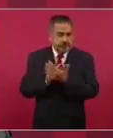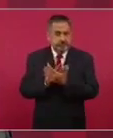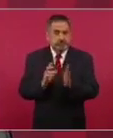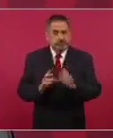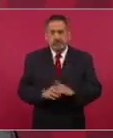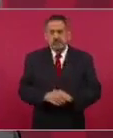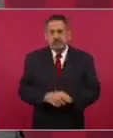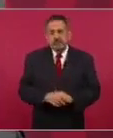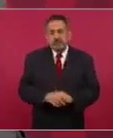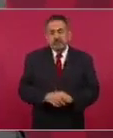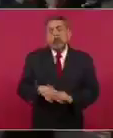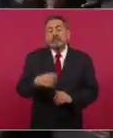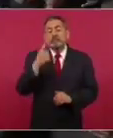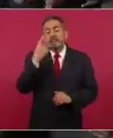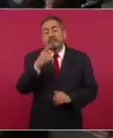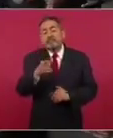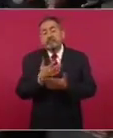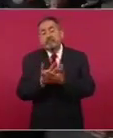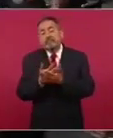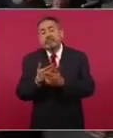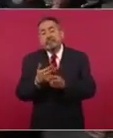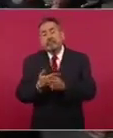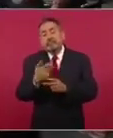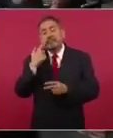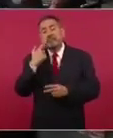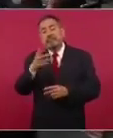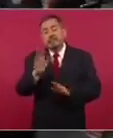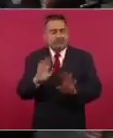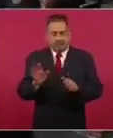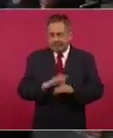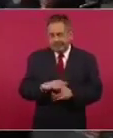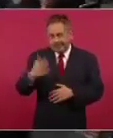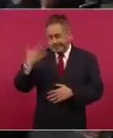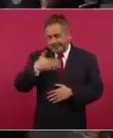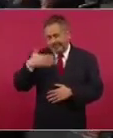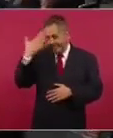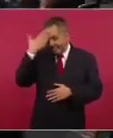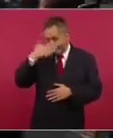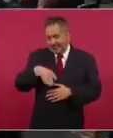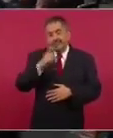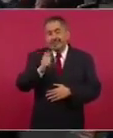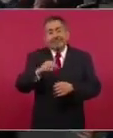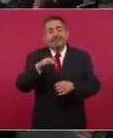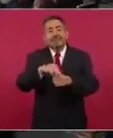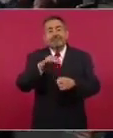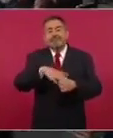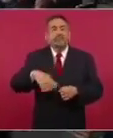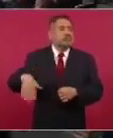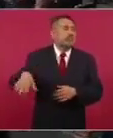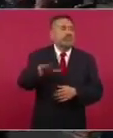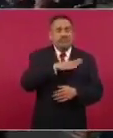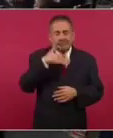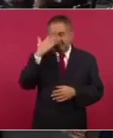No, no, ¿para qué espero? Si ya es de dominio